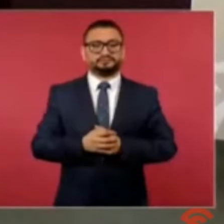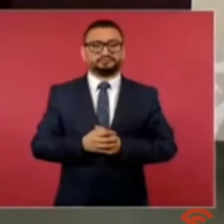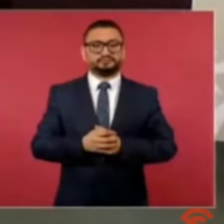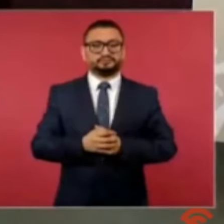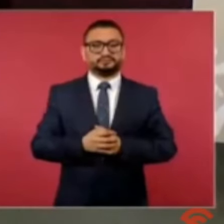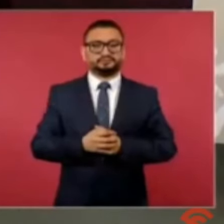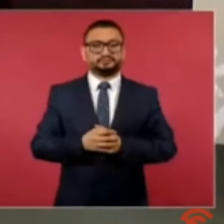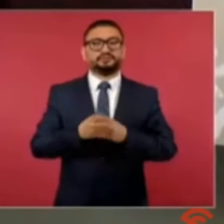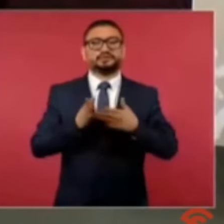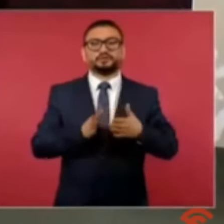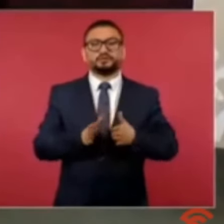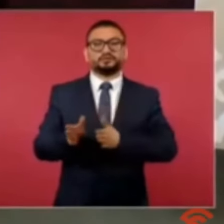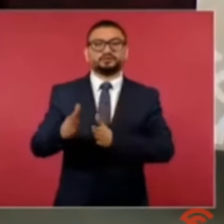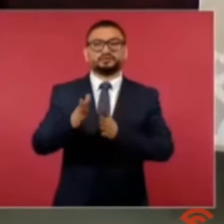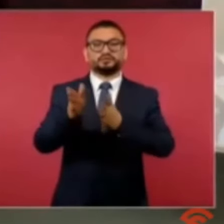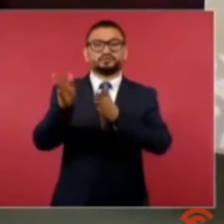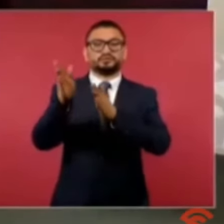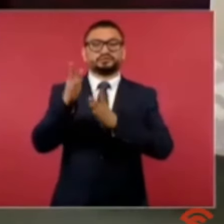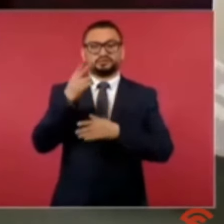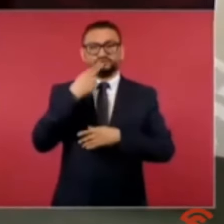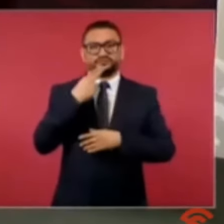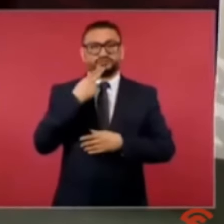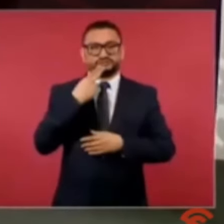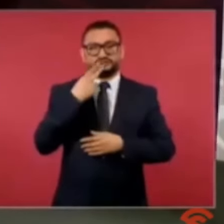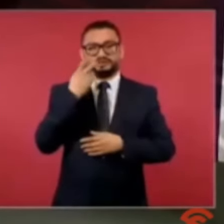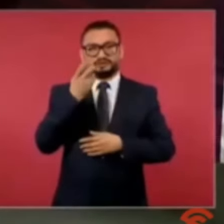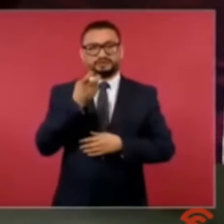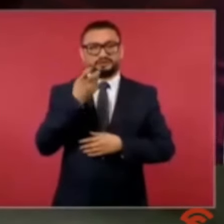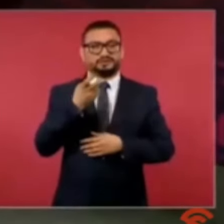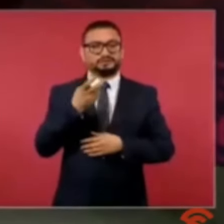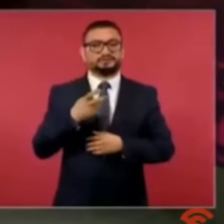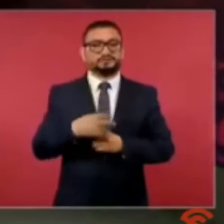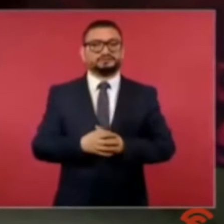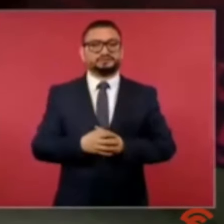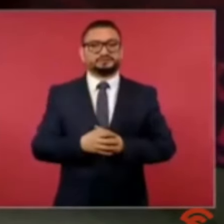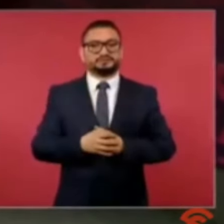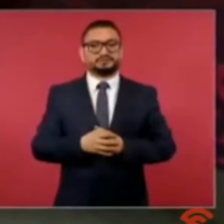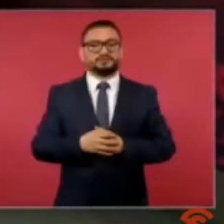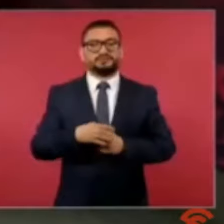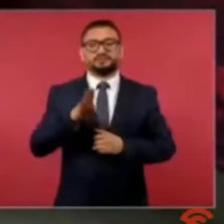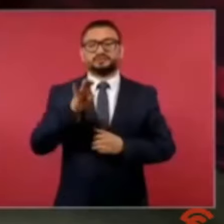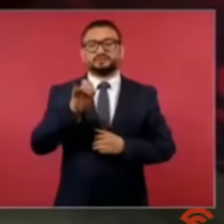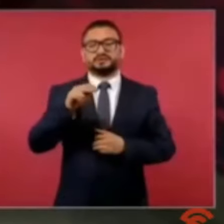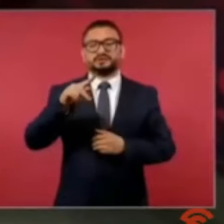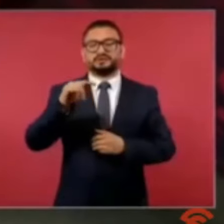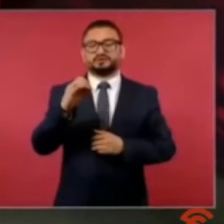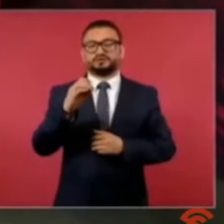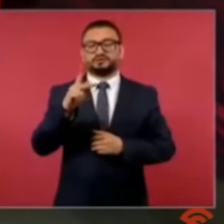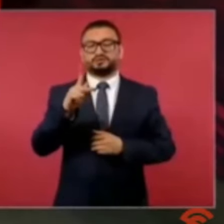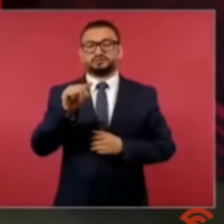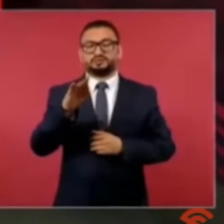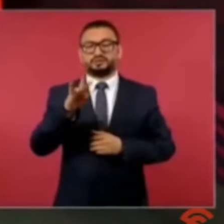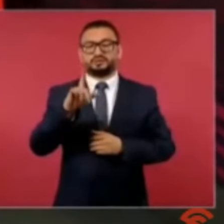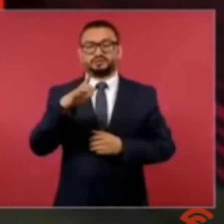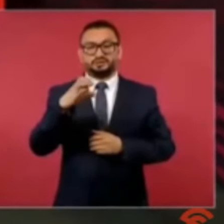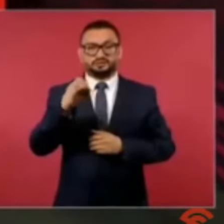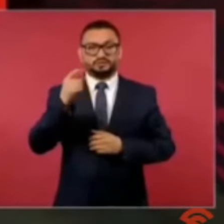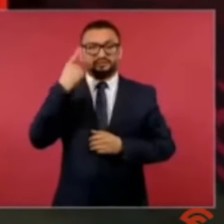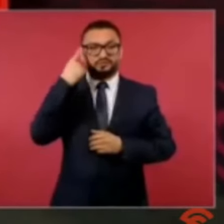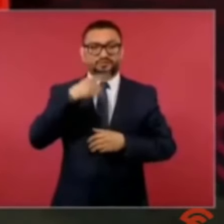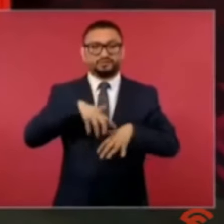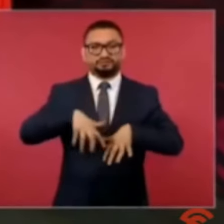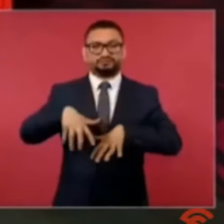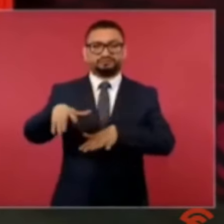usar este camino esta vía de Benito Pablo una peregrinación laica